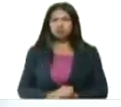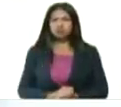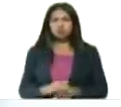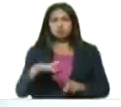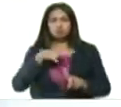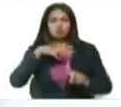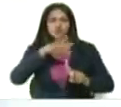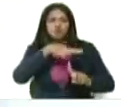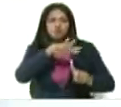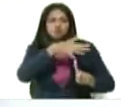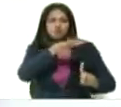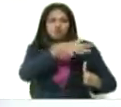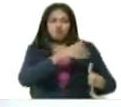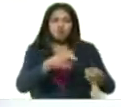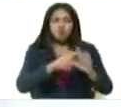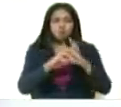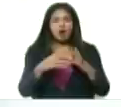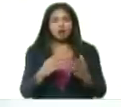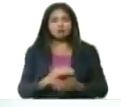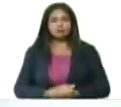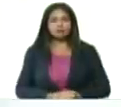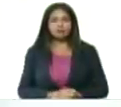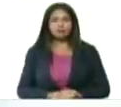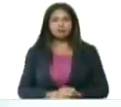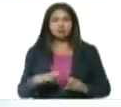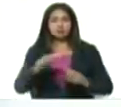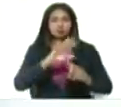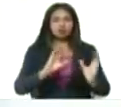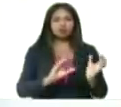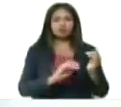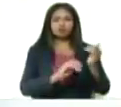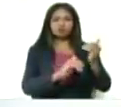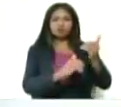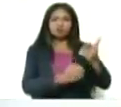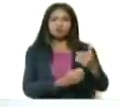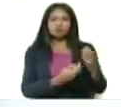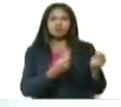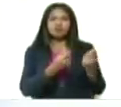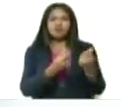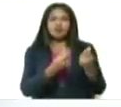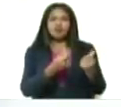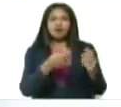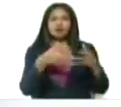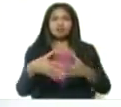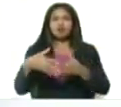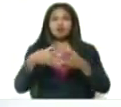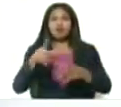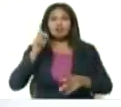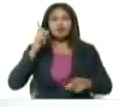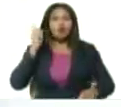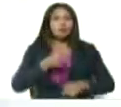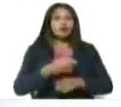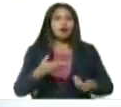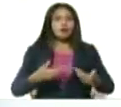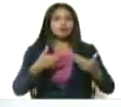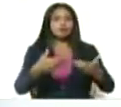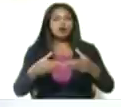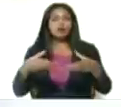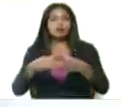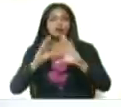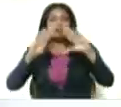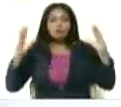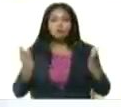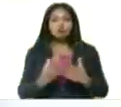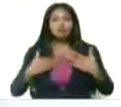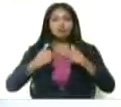chantajista profesional. Chantajea y extorsiona con el dinero que Estados Unidos tiene la obligación de donar a la Organización